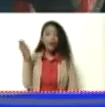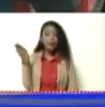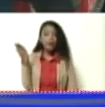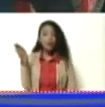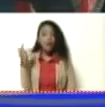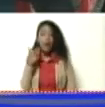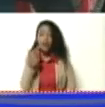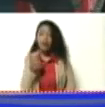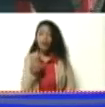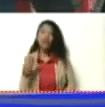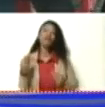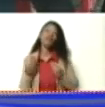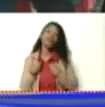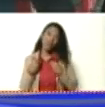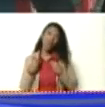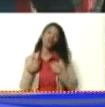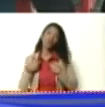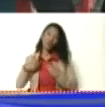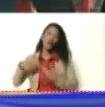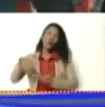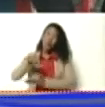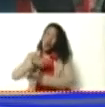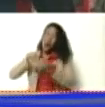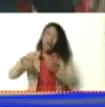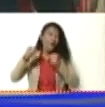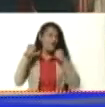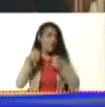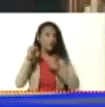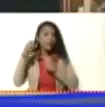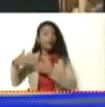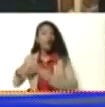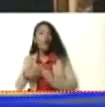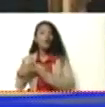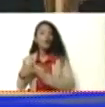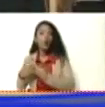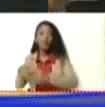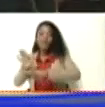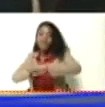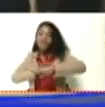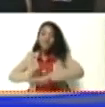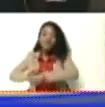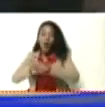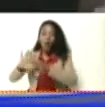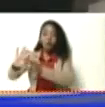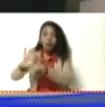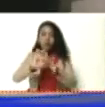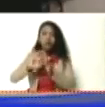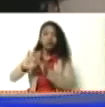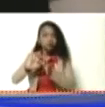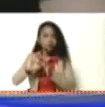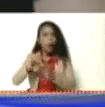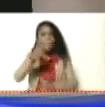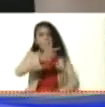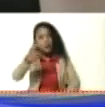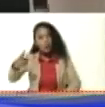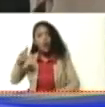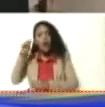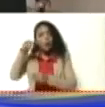dicho que están viviendo una gran crisis. Y ha llamado a la unidad de los estadounidenses.